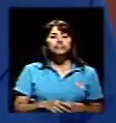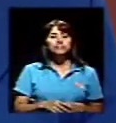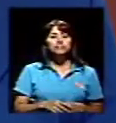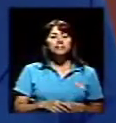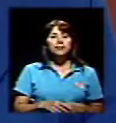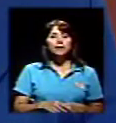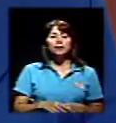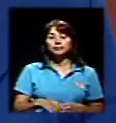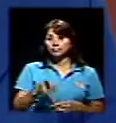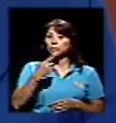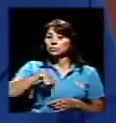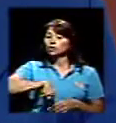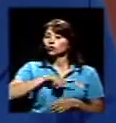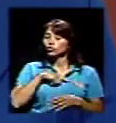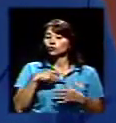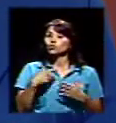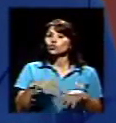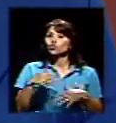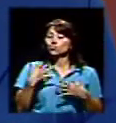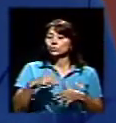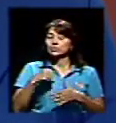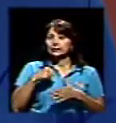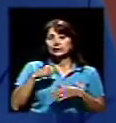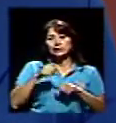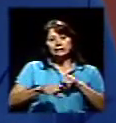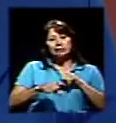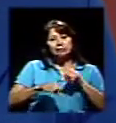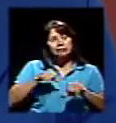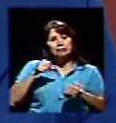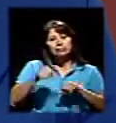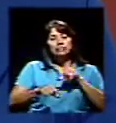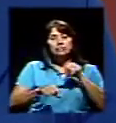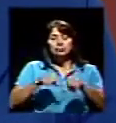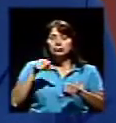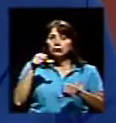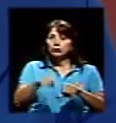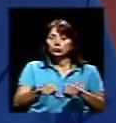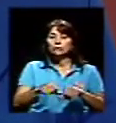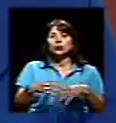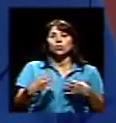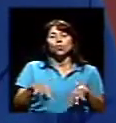Hemos hecho un esfuerzo muy grande en esta administración